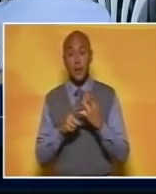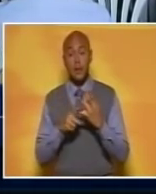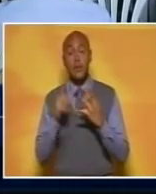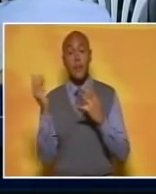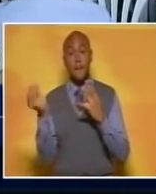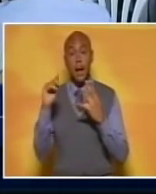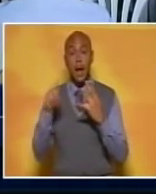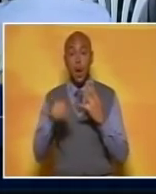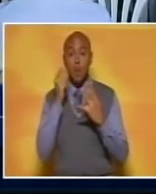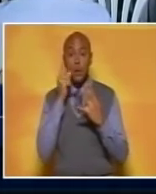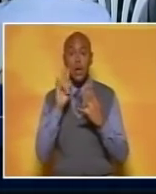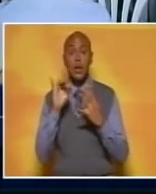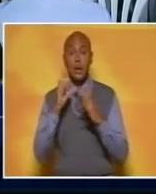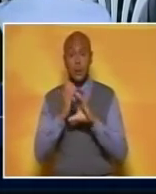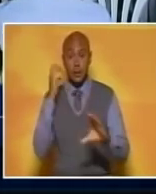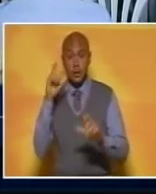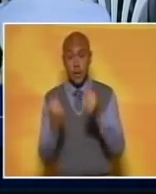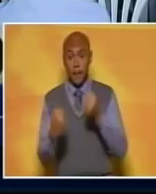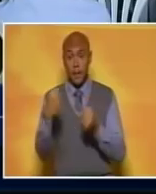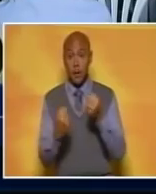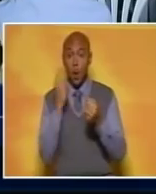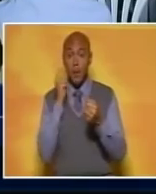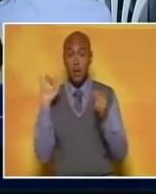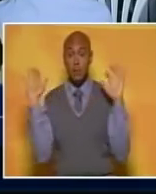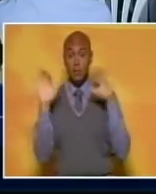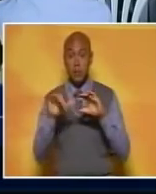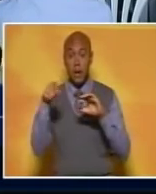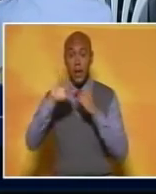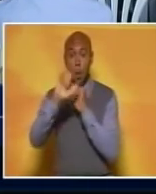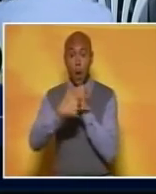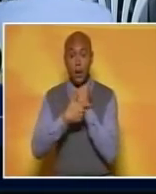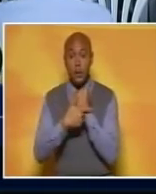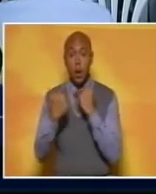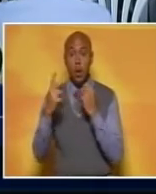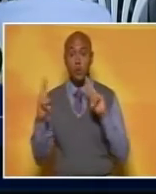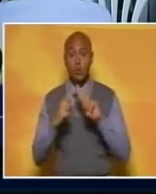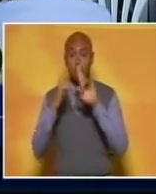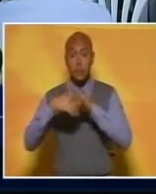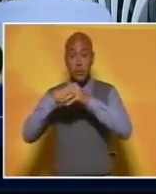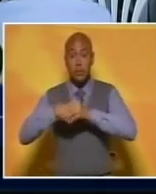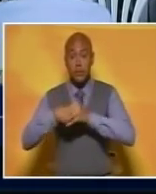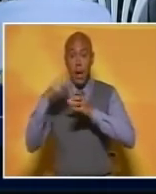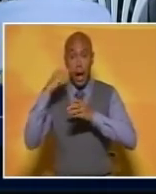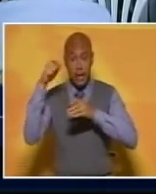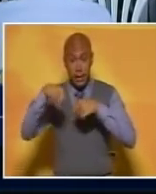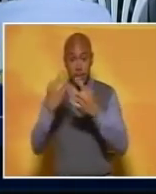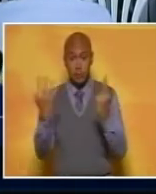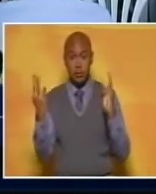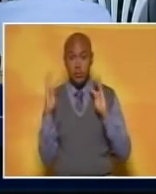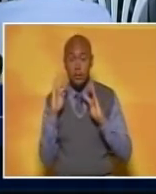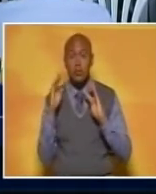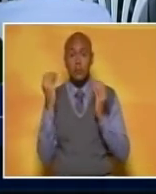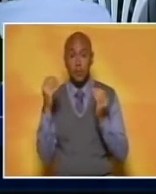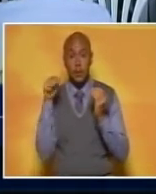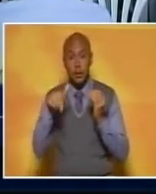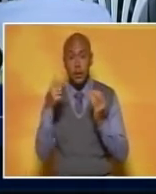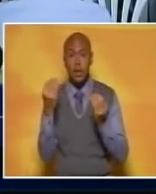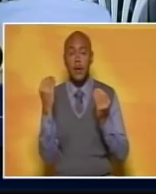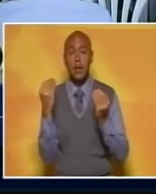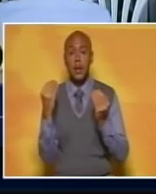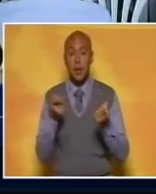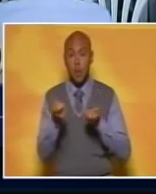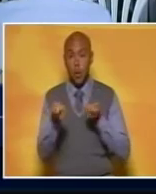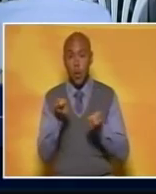los dirigentes de transporte están acompañando a Juan Guaidó en un evento en el cual se están trazando directrices